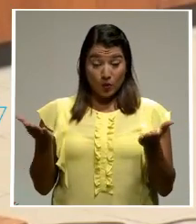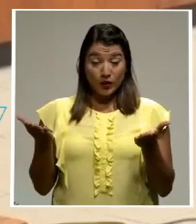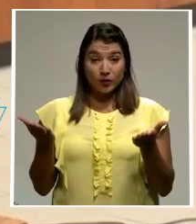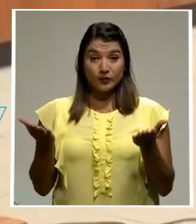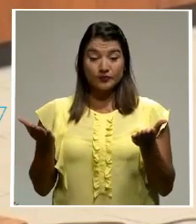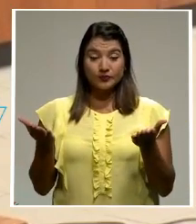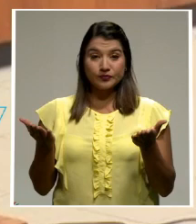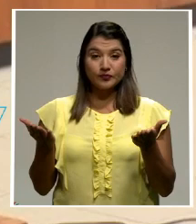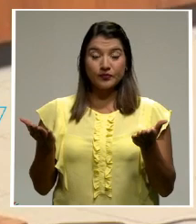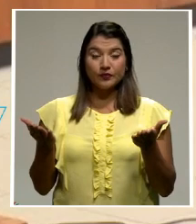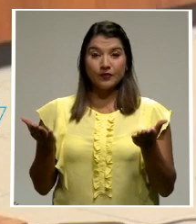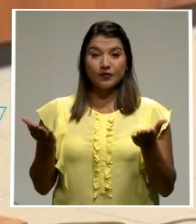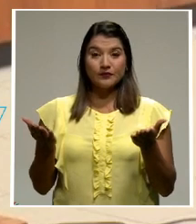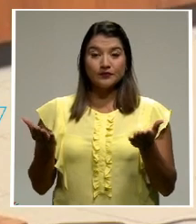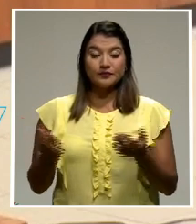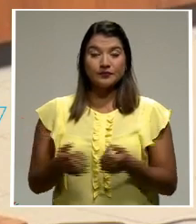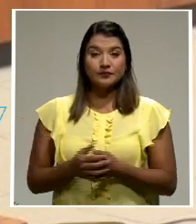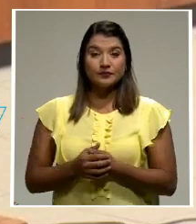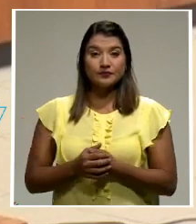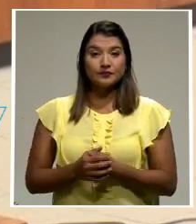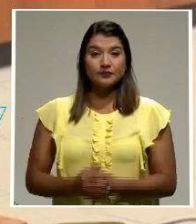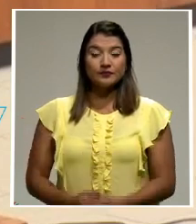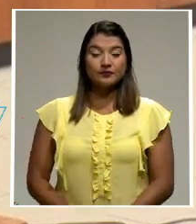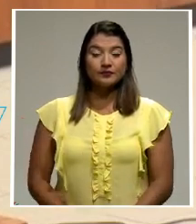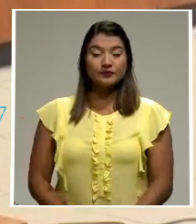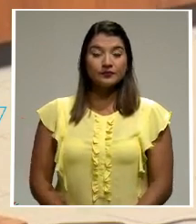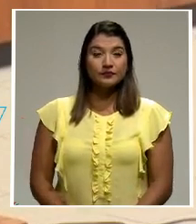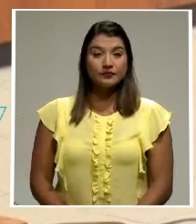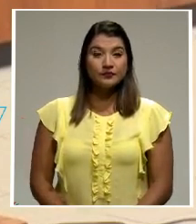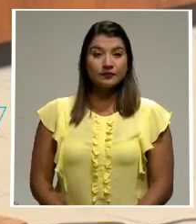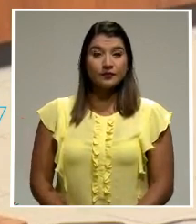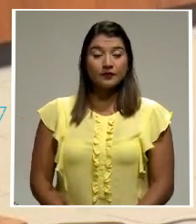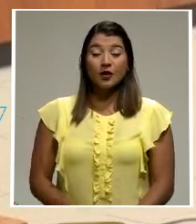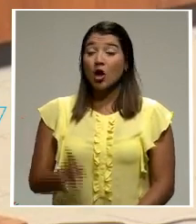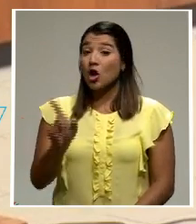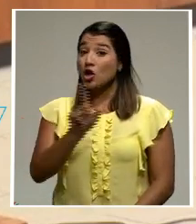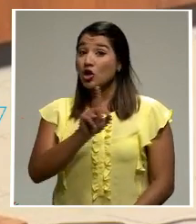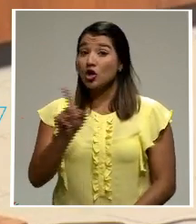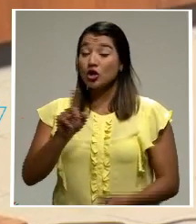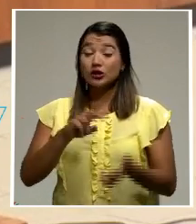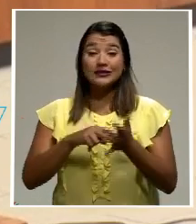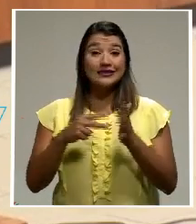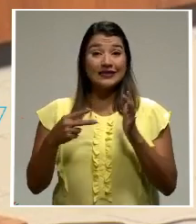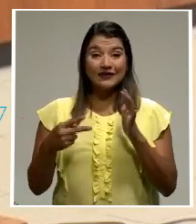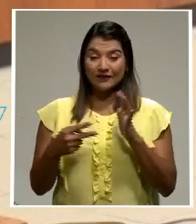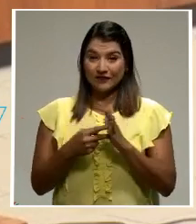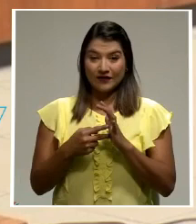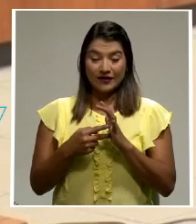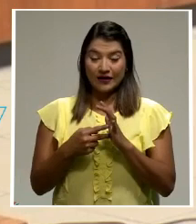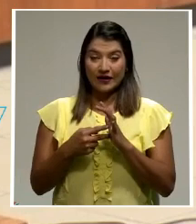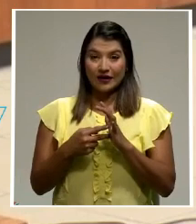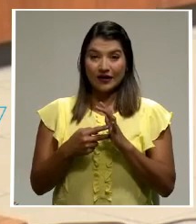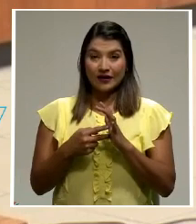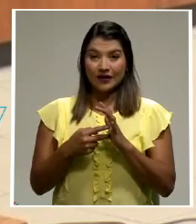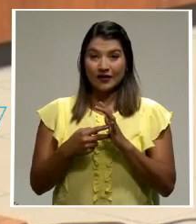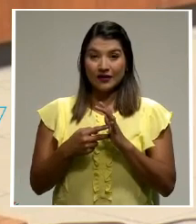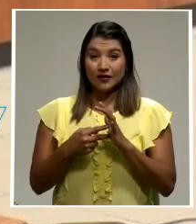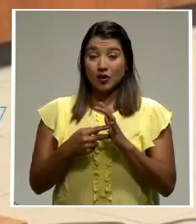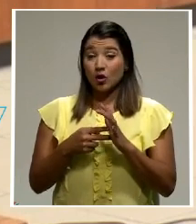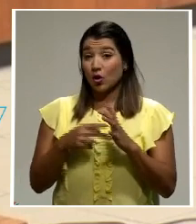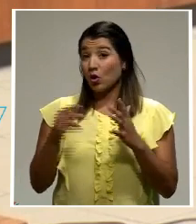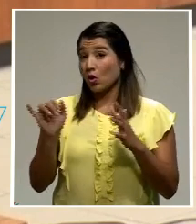nota no constituye para nada, como se ha dicho en la